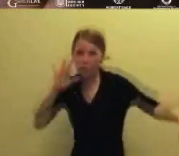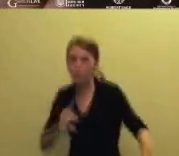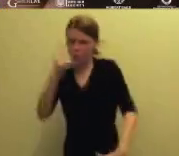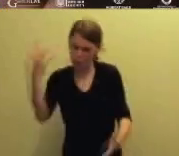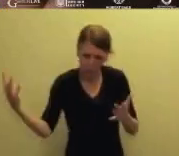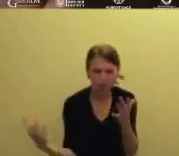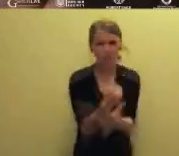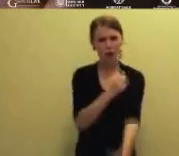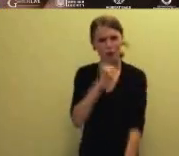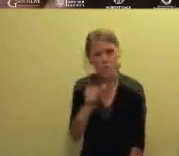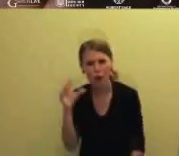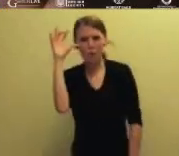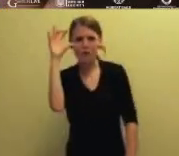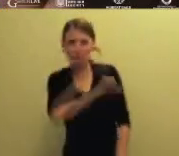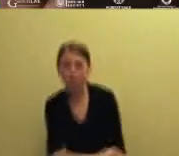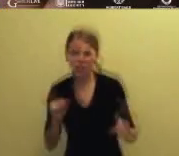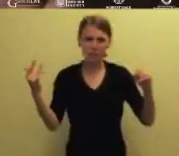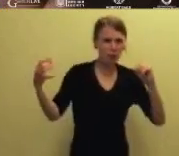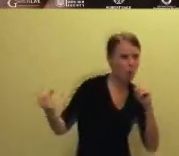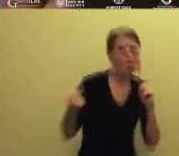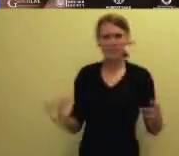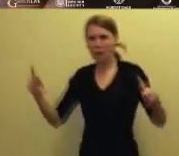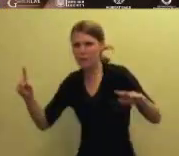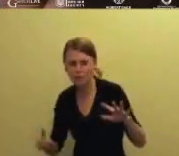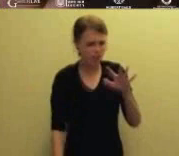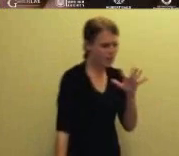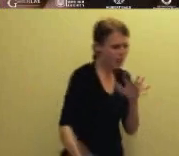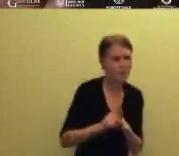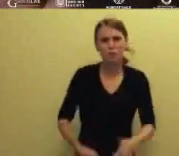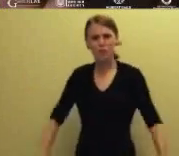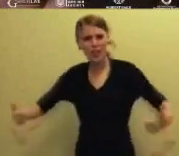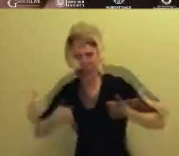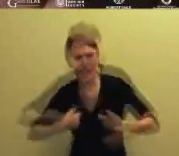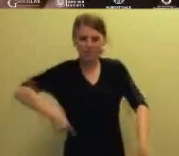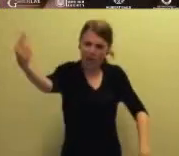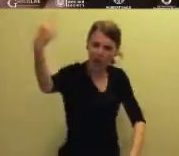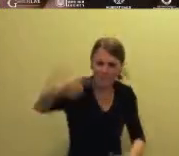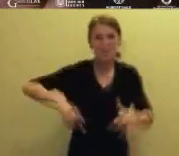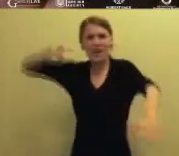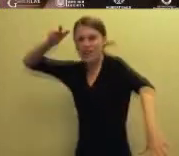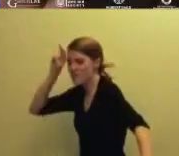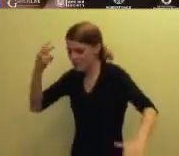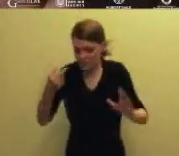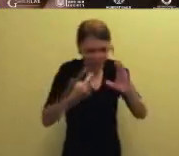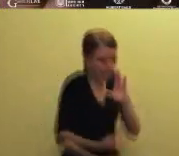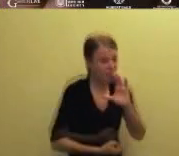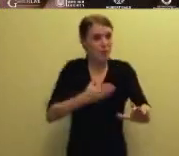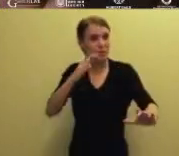favorable quiero decir hay escenas en la segunda parte de la película que son más destacables pero es que la primera mitad es